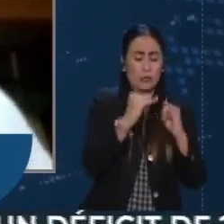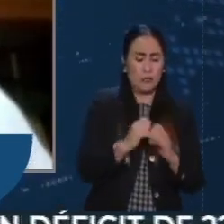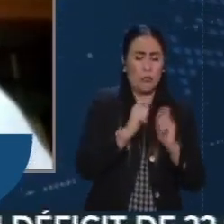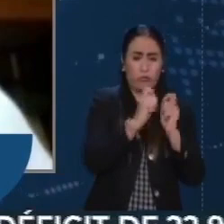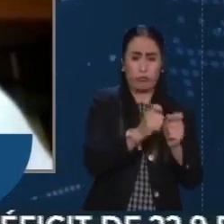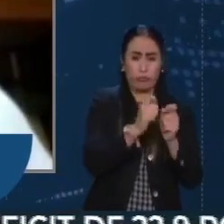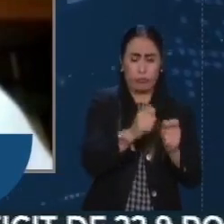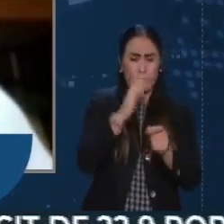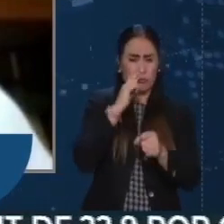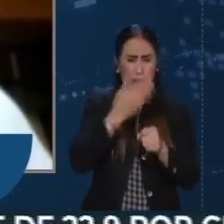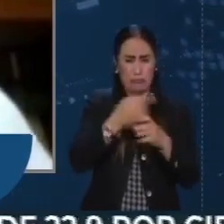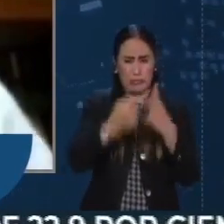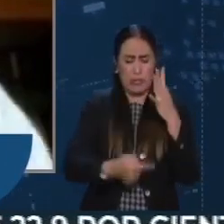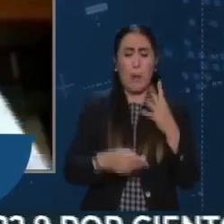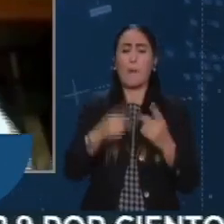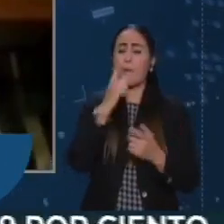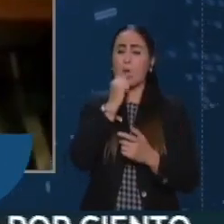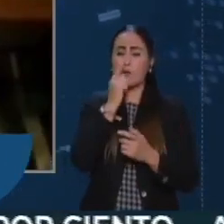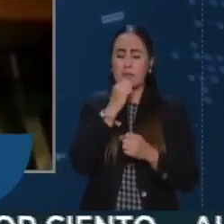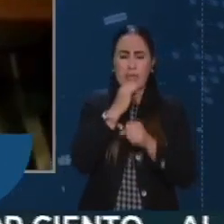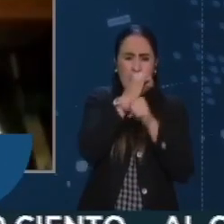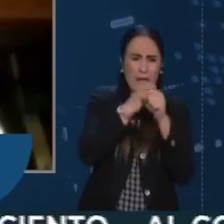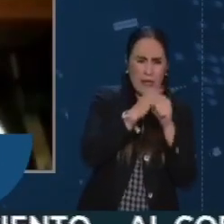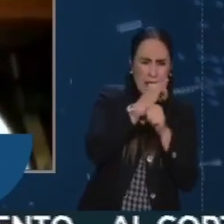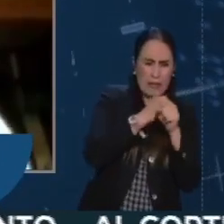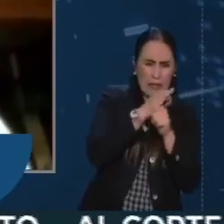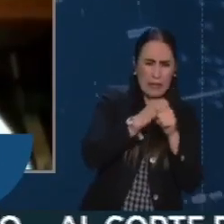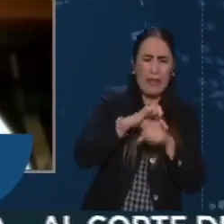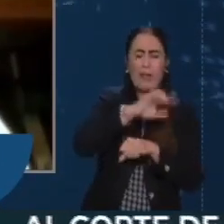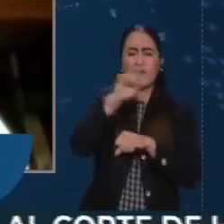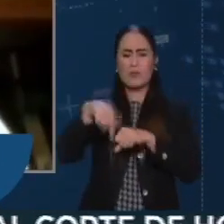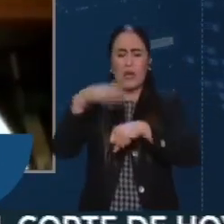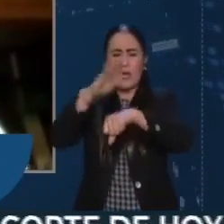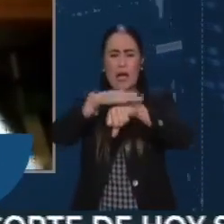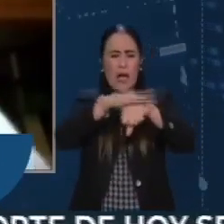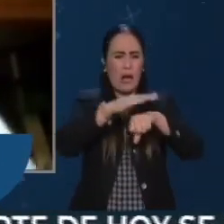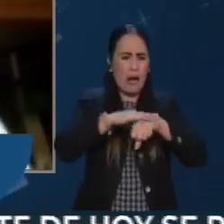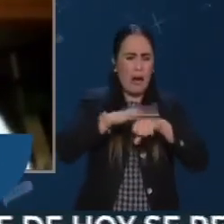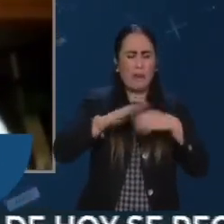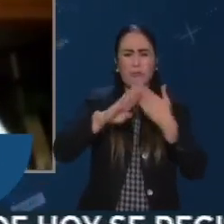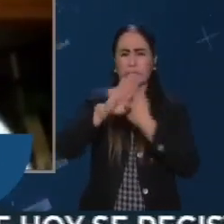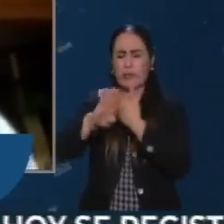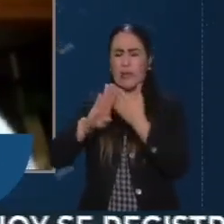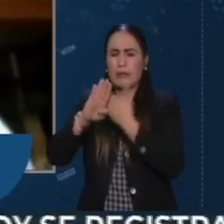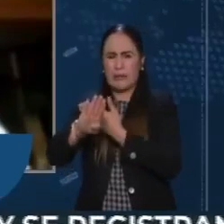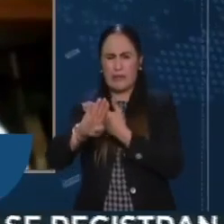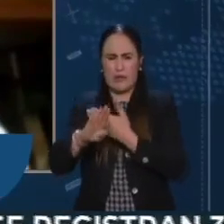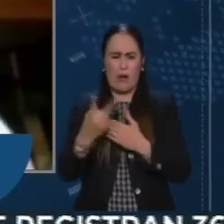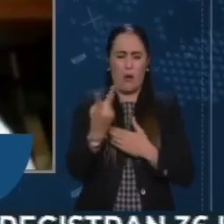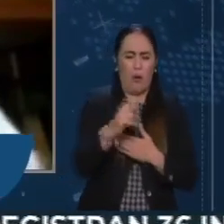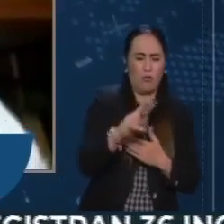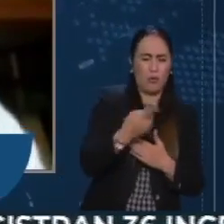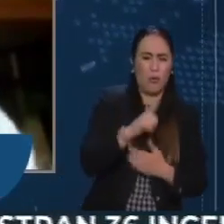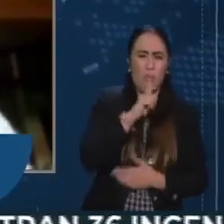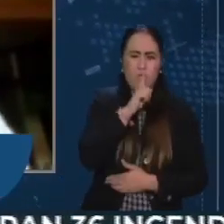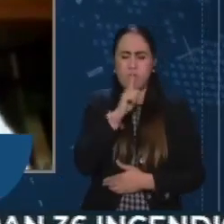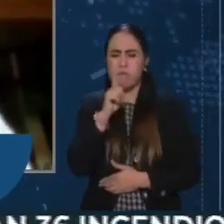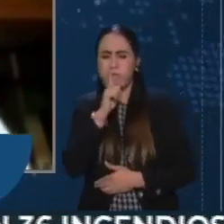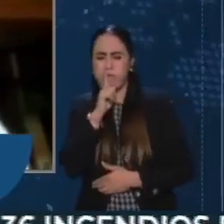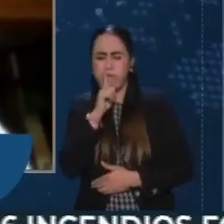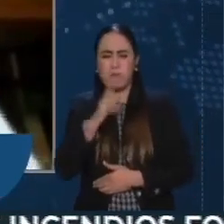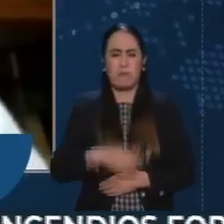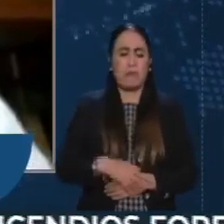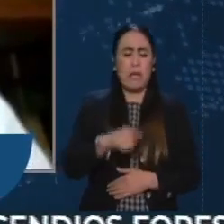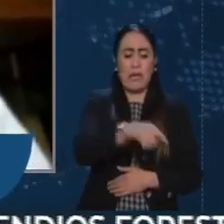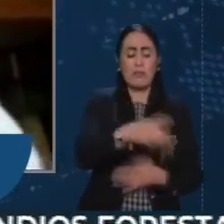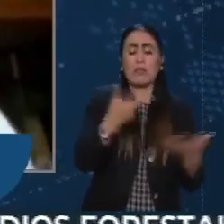que investigaba los delitos y la policía que debía prevenir los delitos. Entonces se tapaban con la misma cobija unos y otros, los